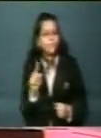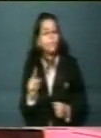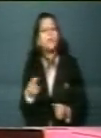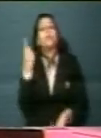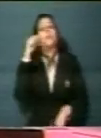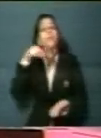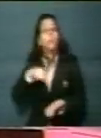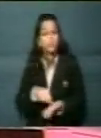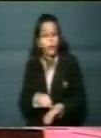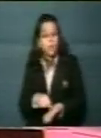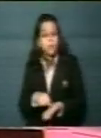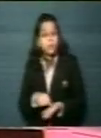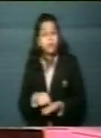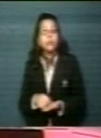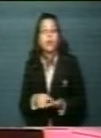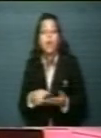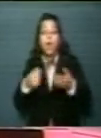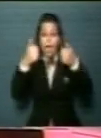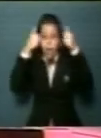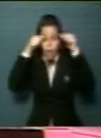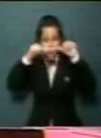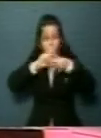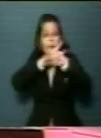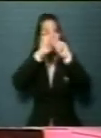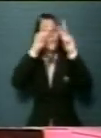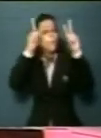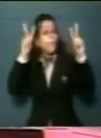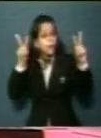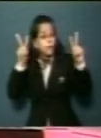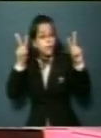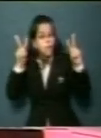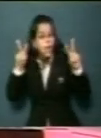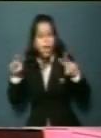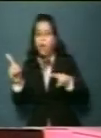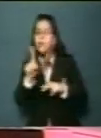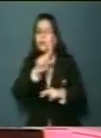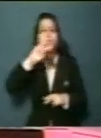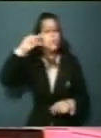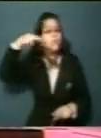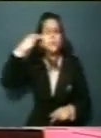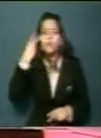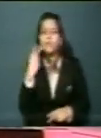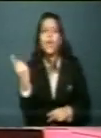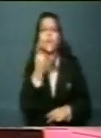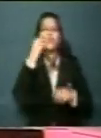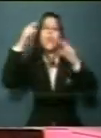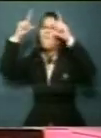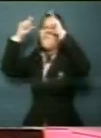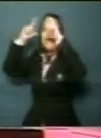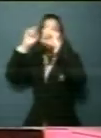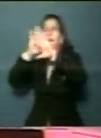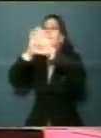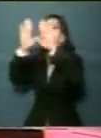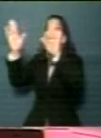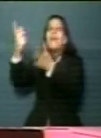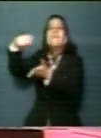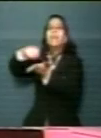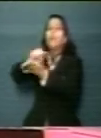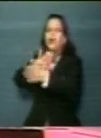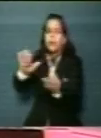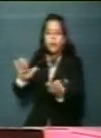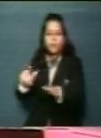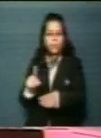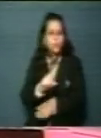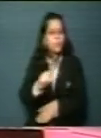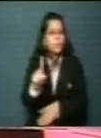sentido, el legado de los acuerdos de paz no debe quedar como una fotografía que termina con su firma,